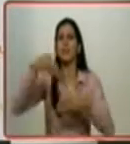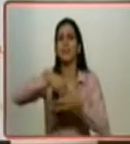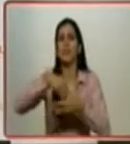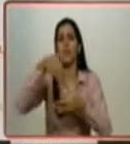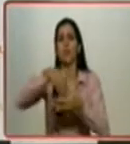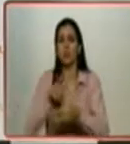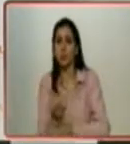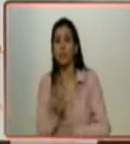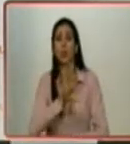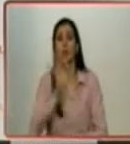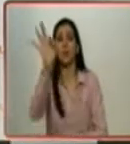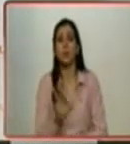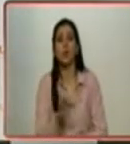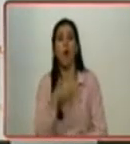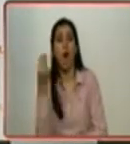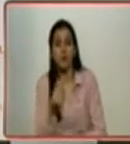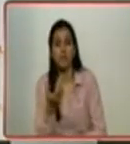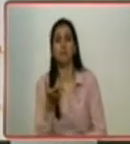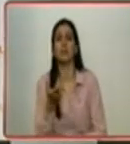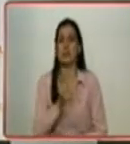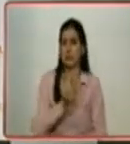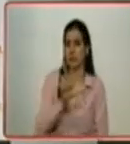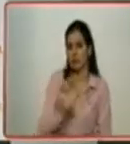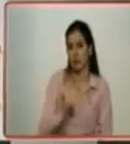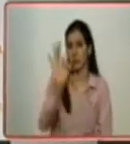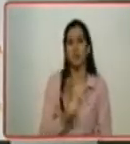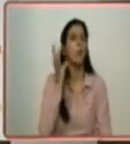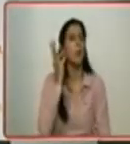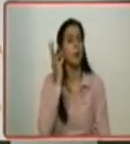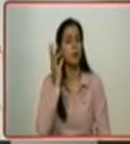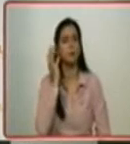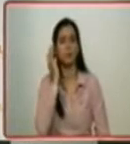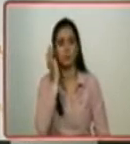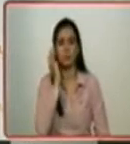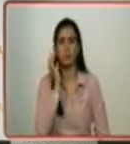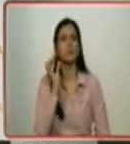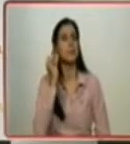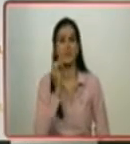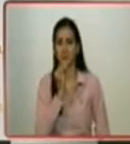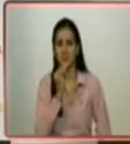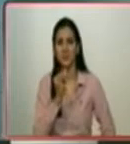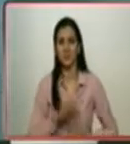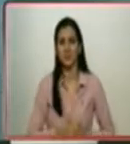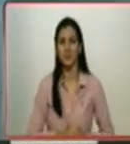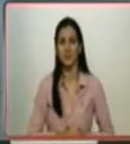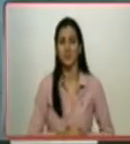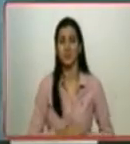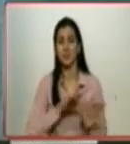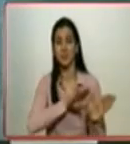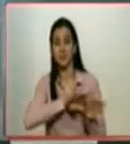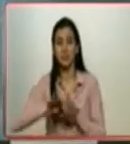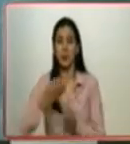transparente, 50% son jóvenes y 30% son mujeres. Soneli Urdaneta, La Noticia.